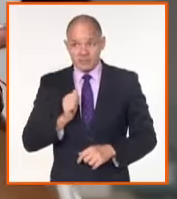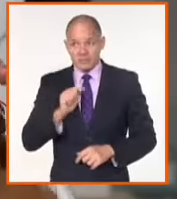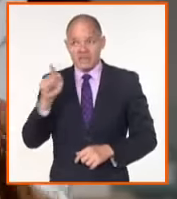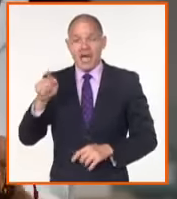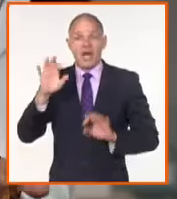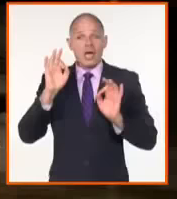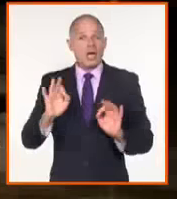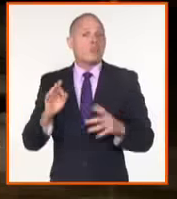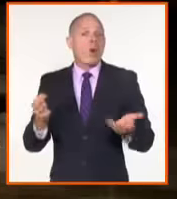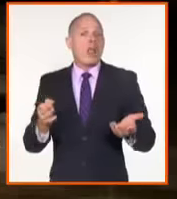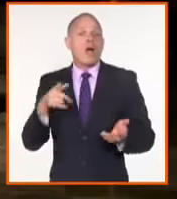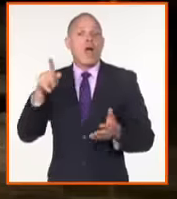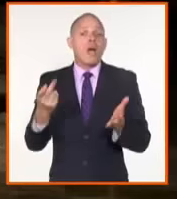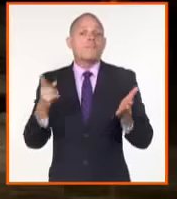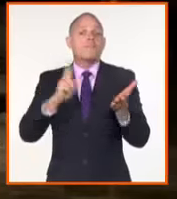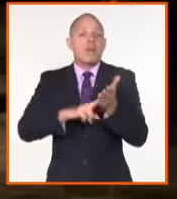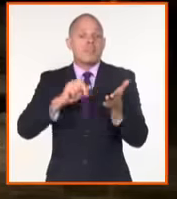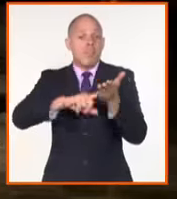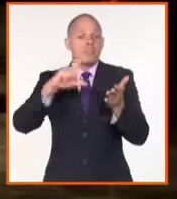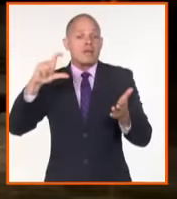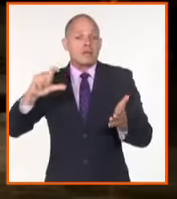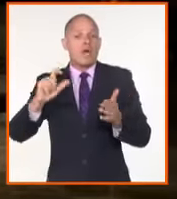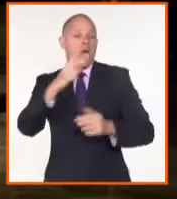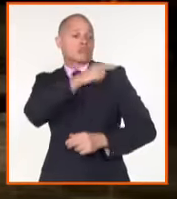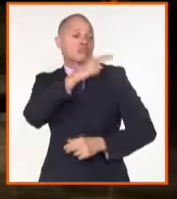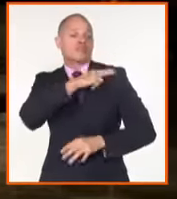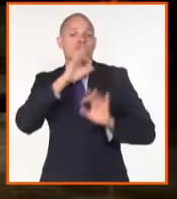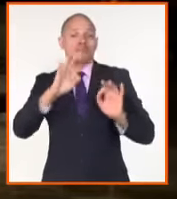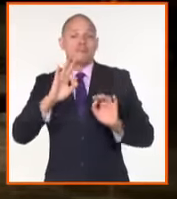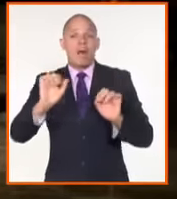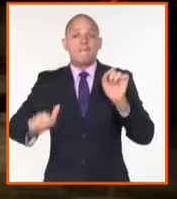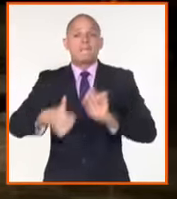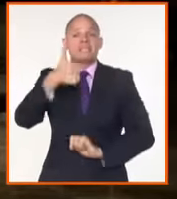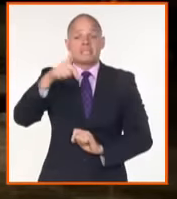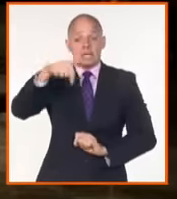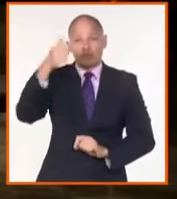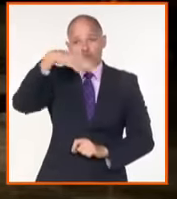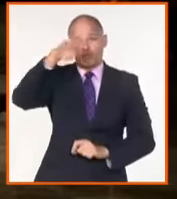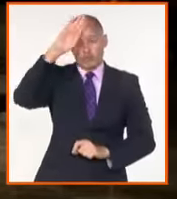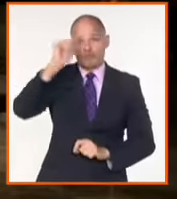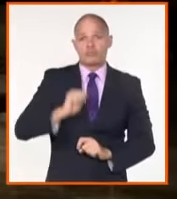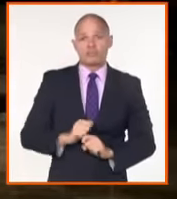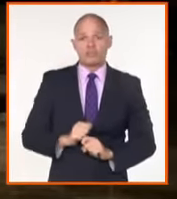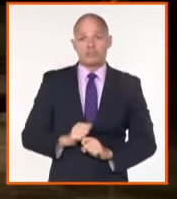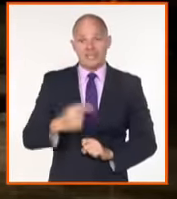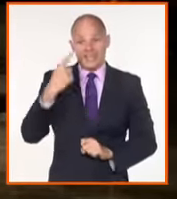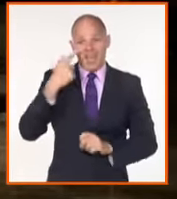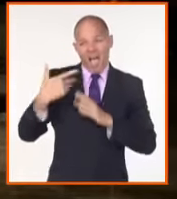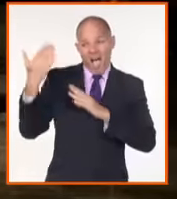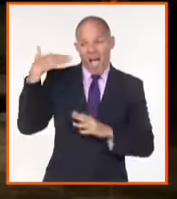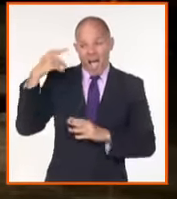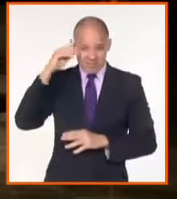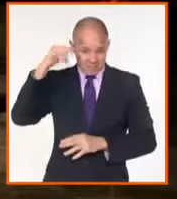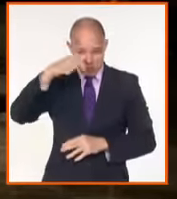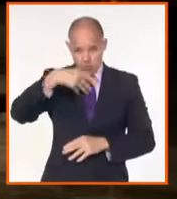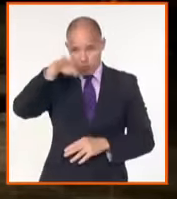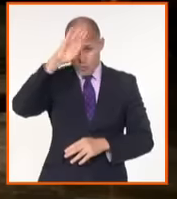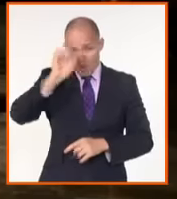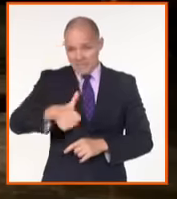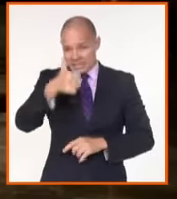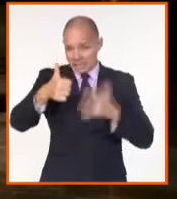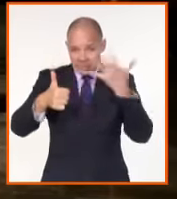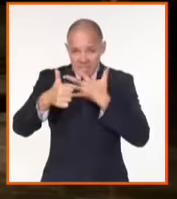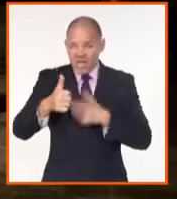Cuba, presidente de la República, que estuvo antecedido por héroes de este país como Fidel Castro,